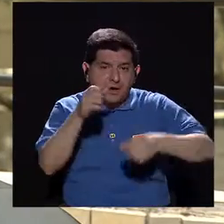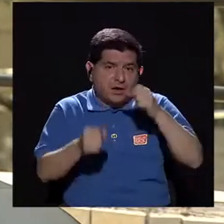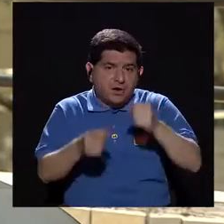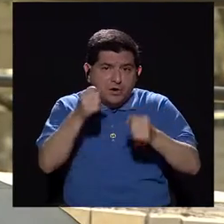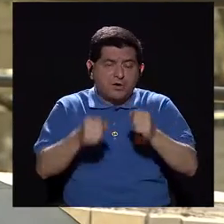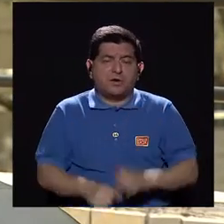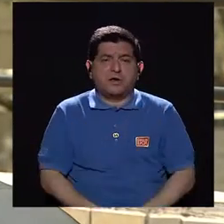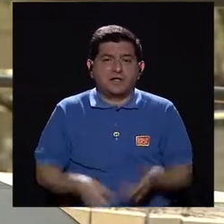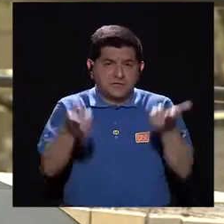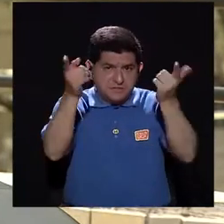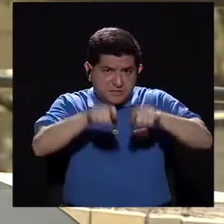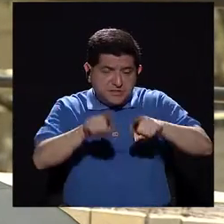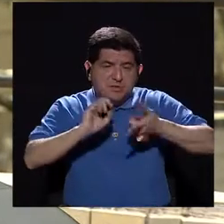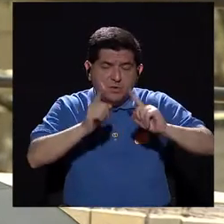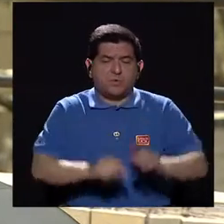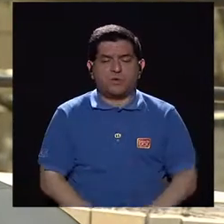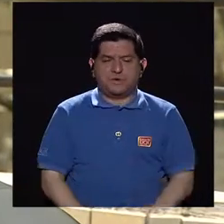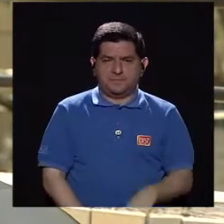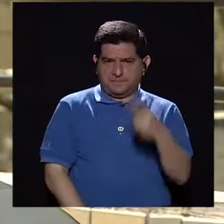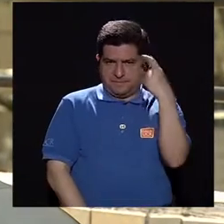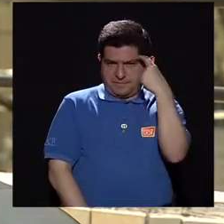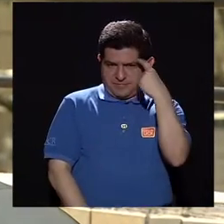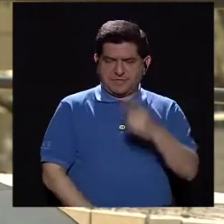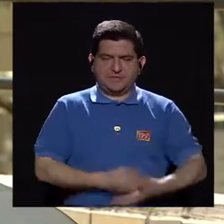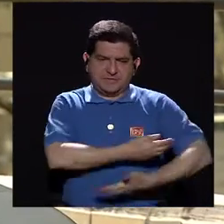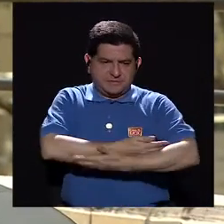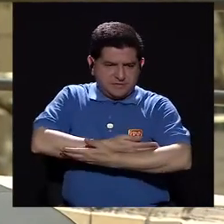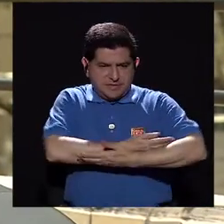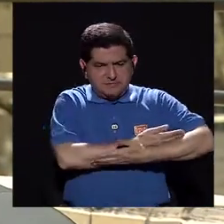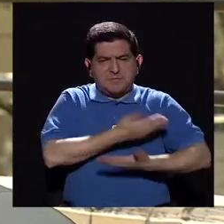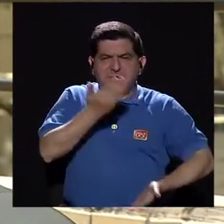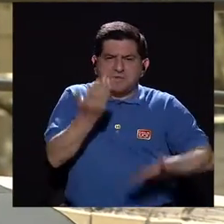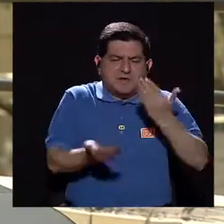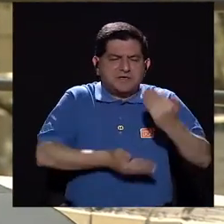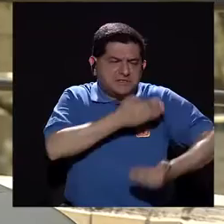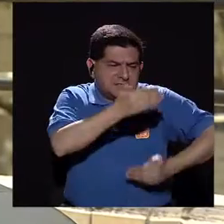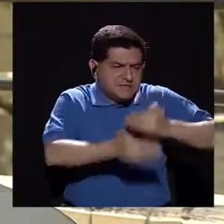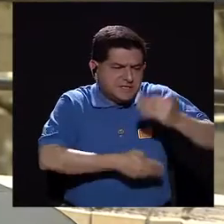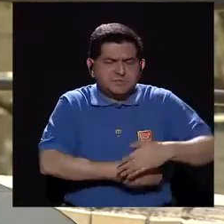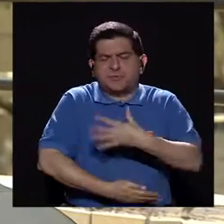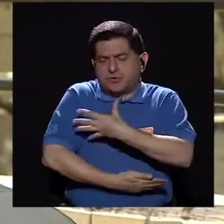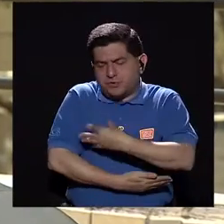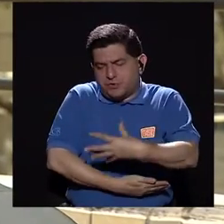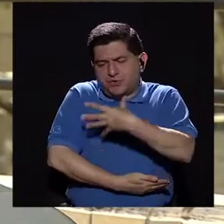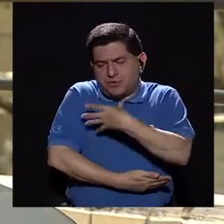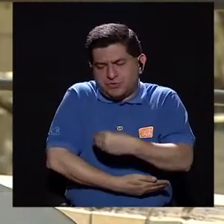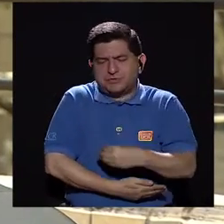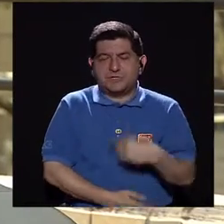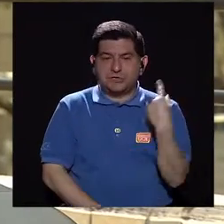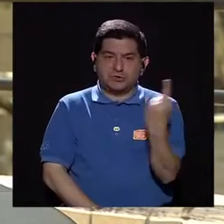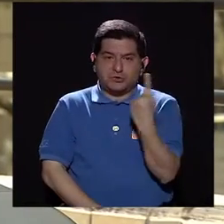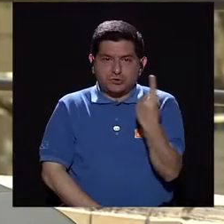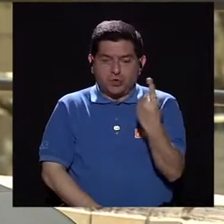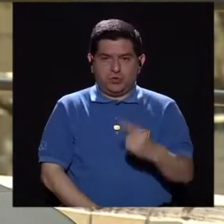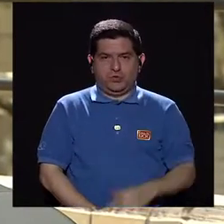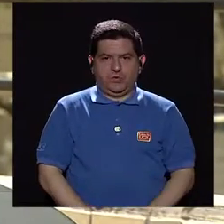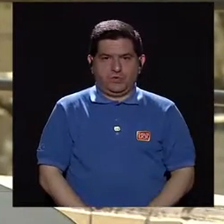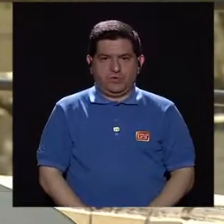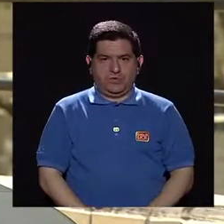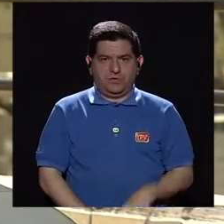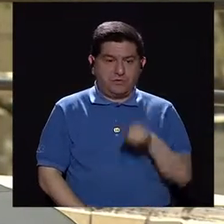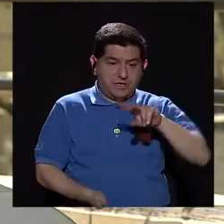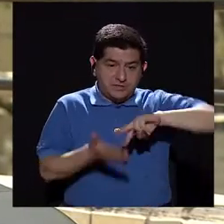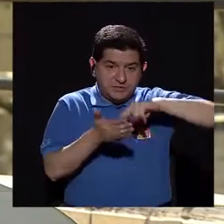leche que hay que darle en caso de leche materna? Yo le digo que, bueno, si un bebé está todavía en proceso de lactancia materna